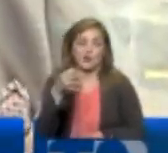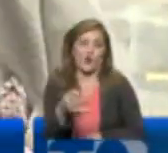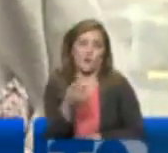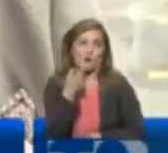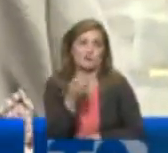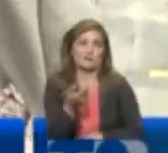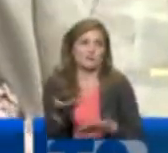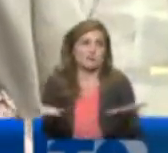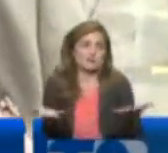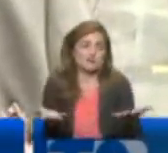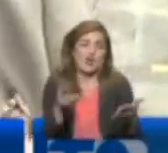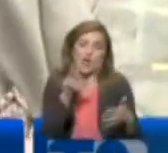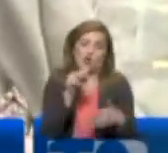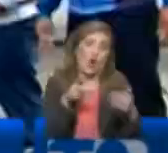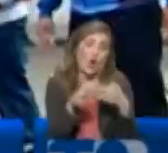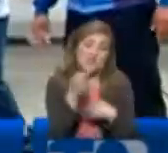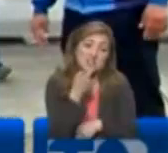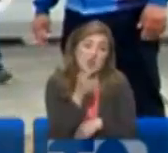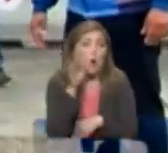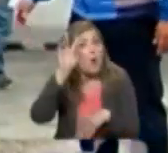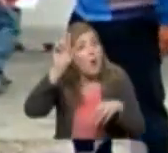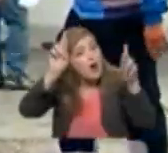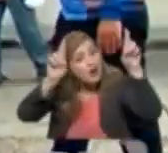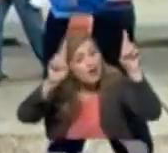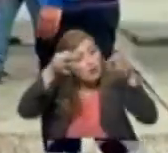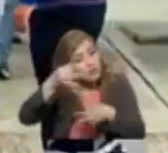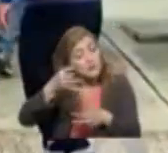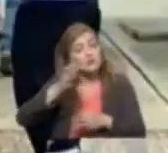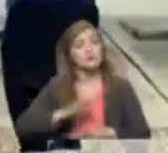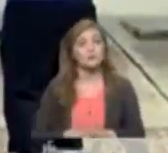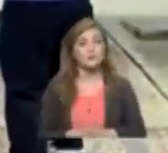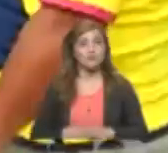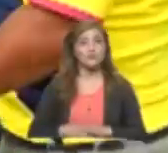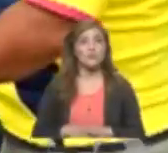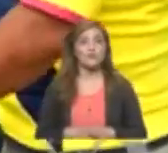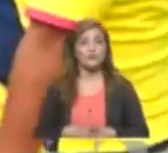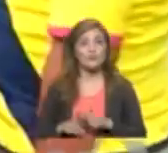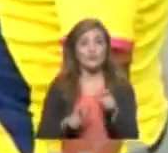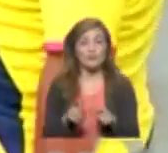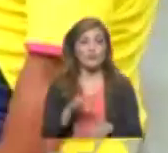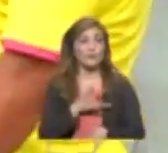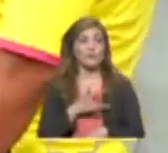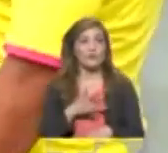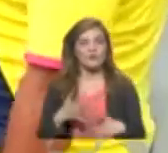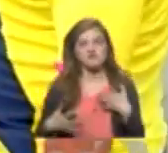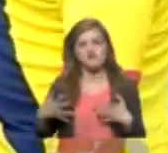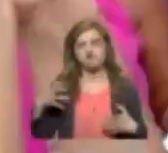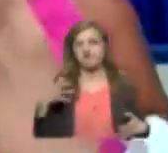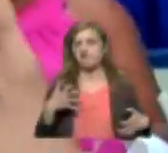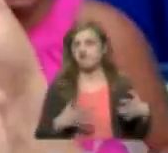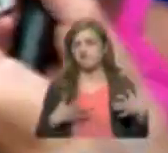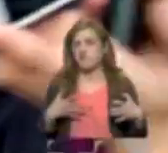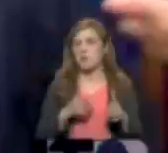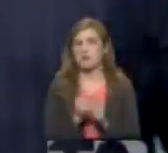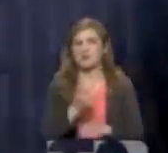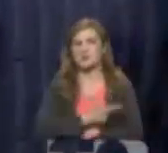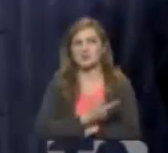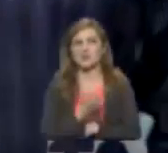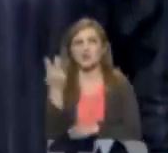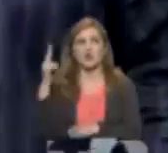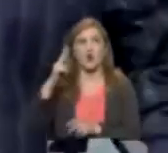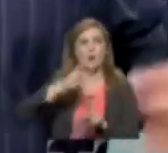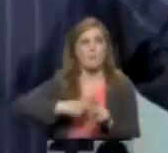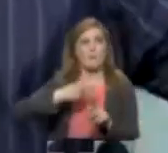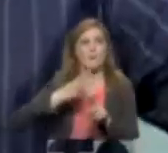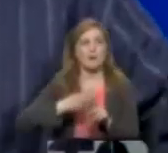han dicho, que no van a cortar la energía. Conforme avanzan los días, los ánimos de quienes buscan explicaciones se alteran. Tengo 2 meses sin